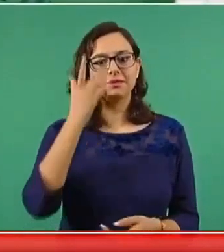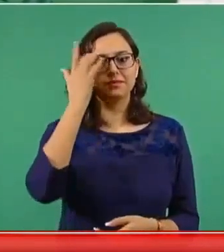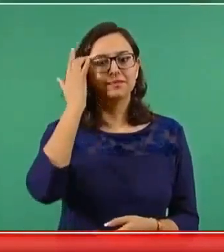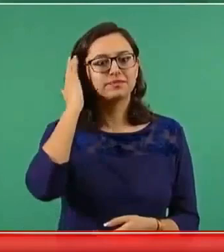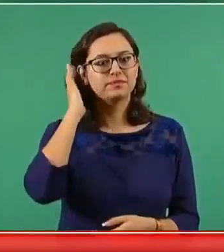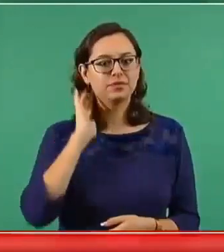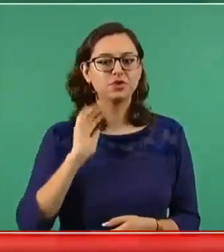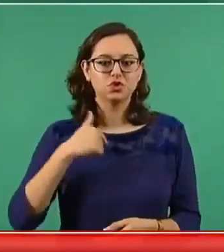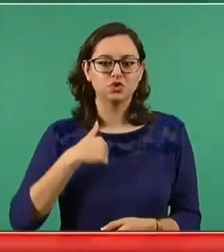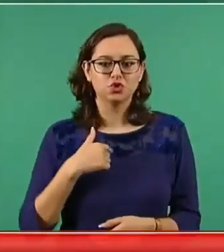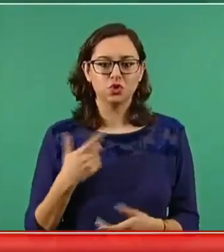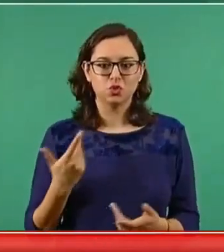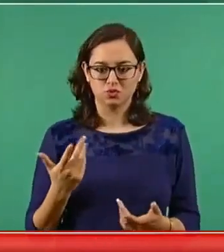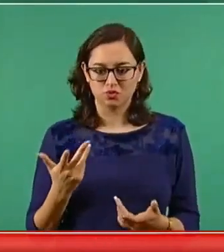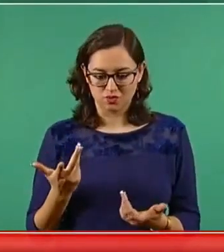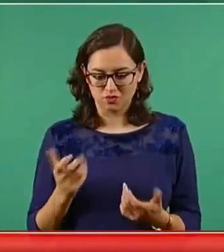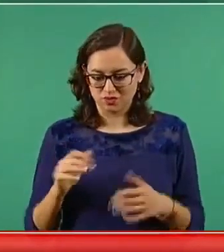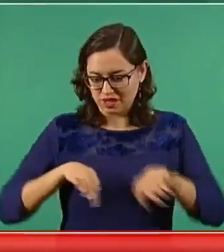cambiando las cosas